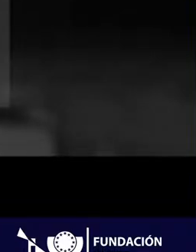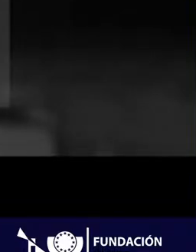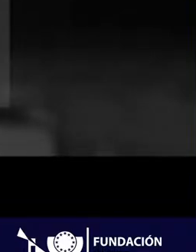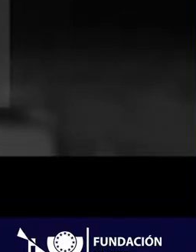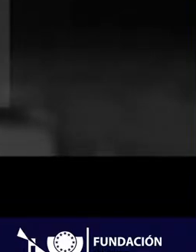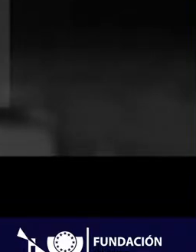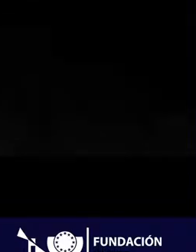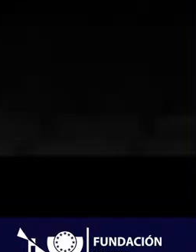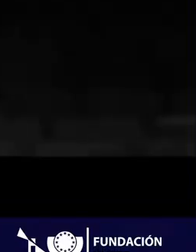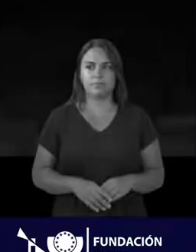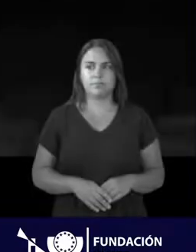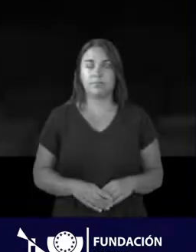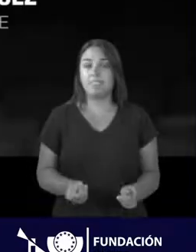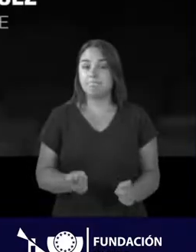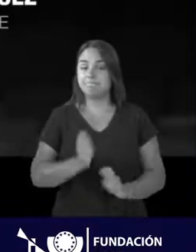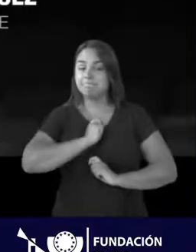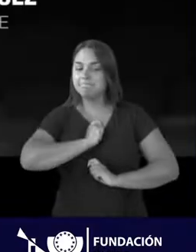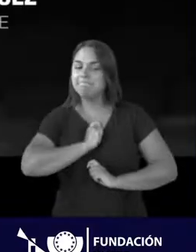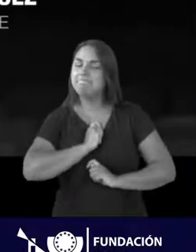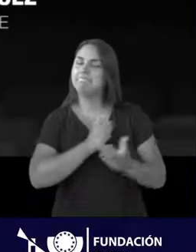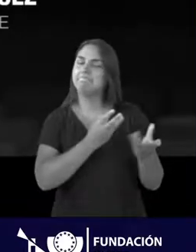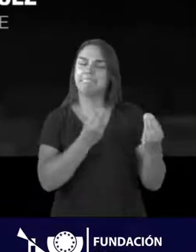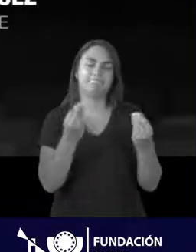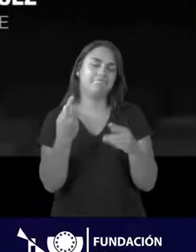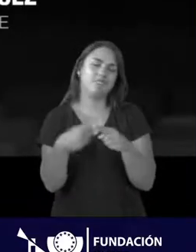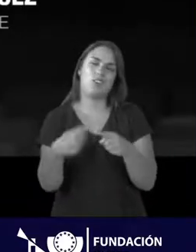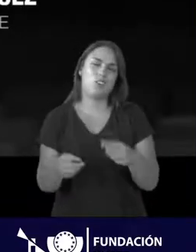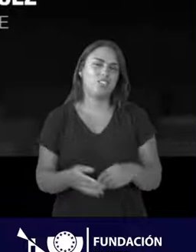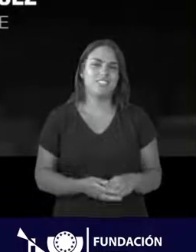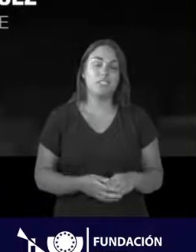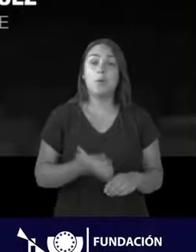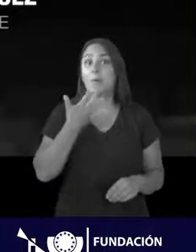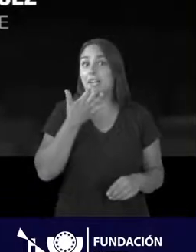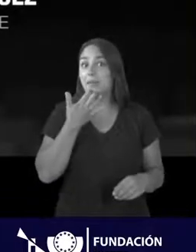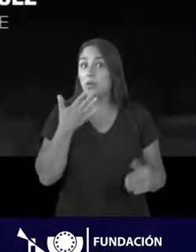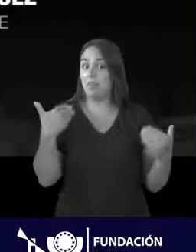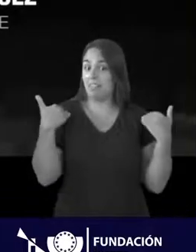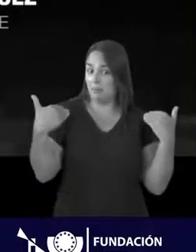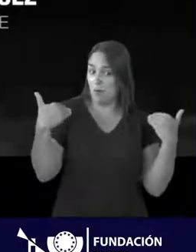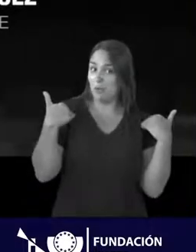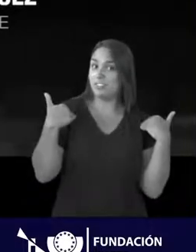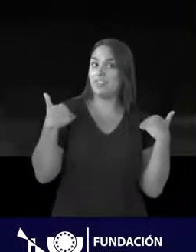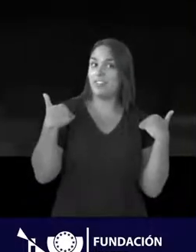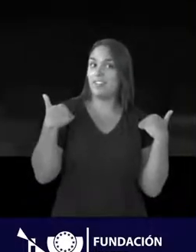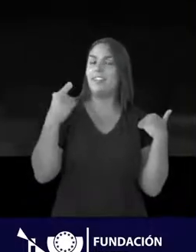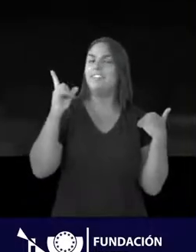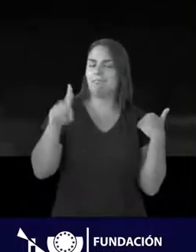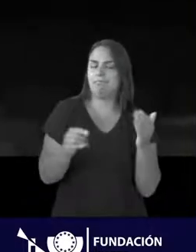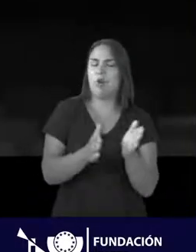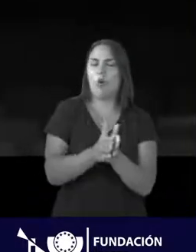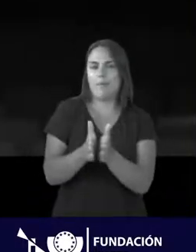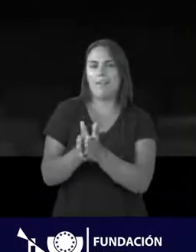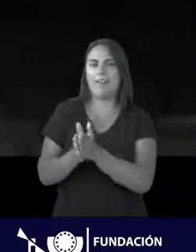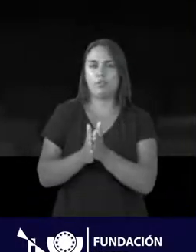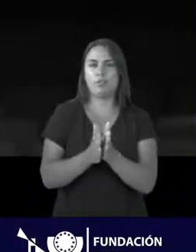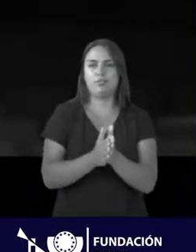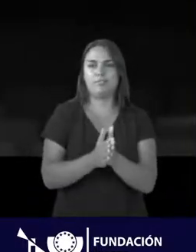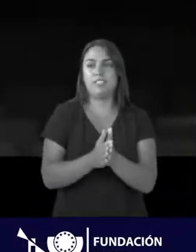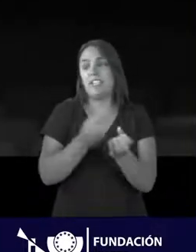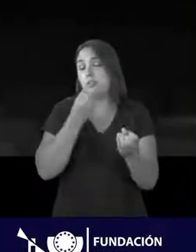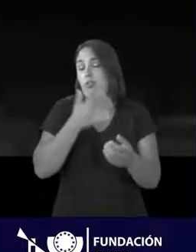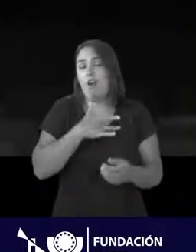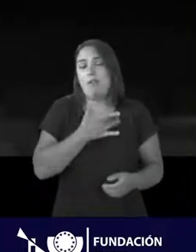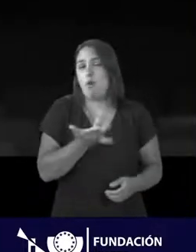social y me ha dado mucha cosa por ejemplo el deporte y compañeros